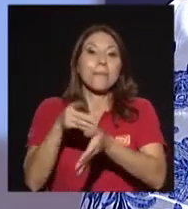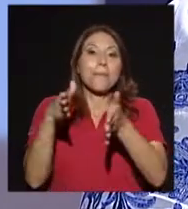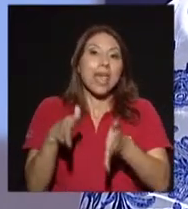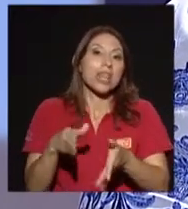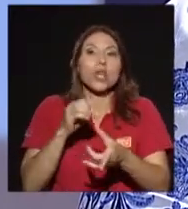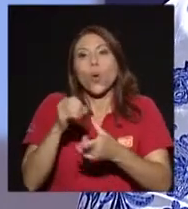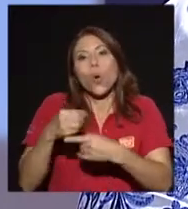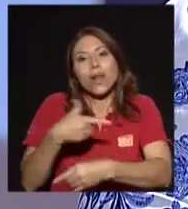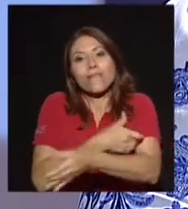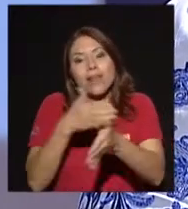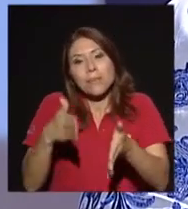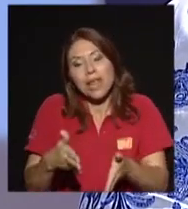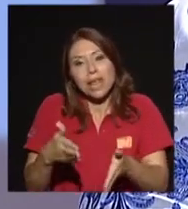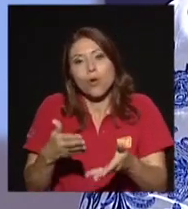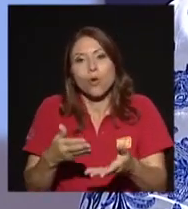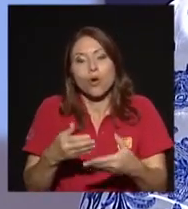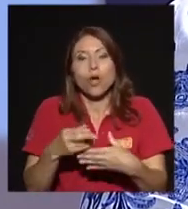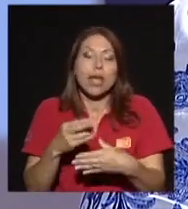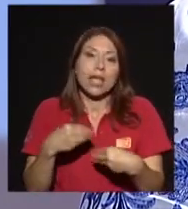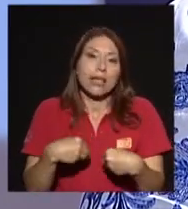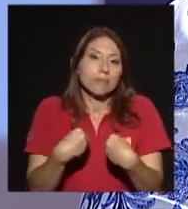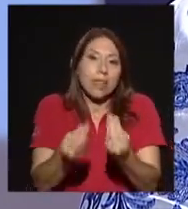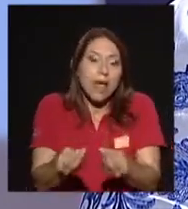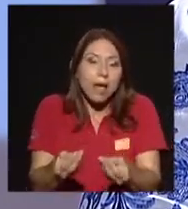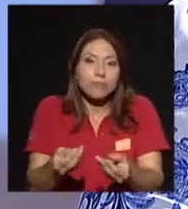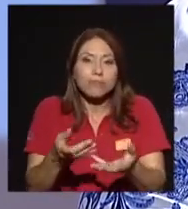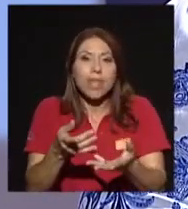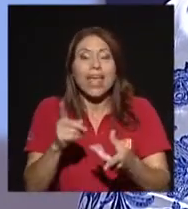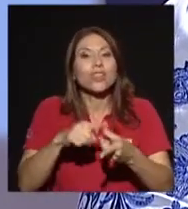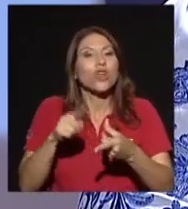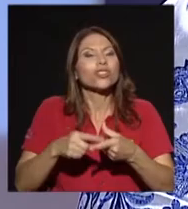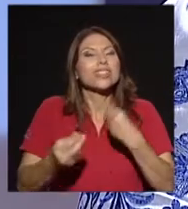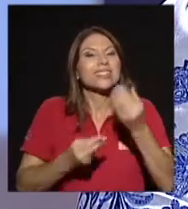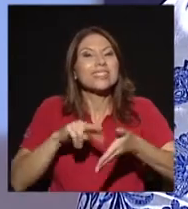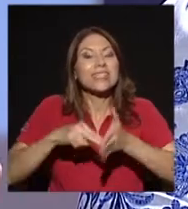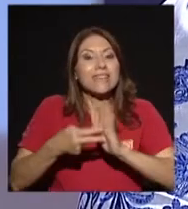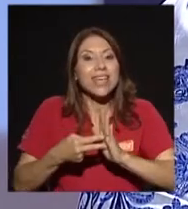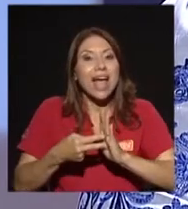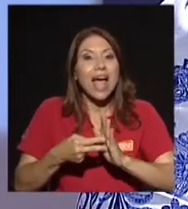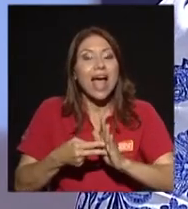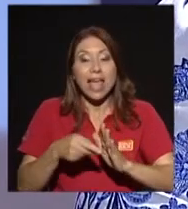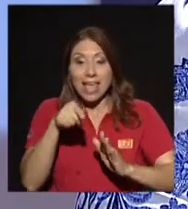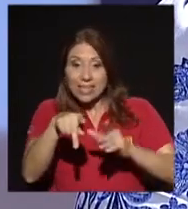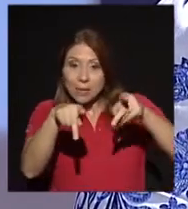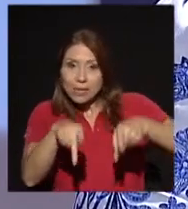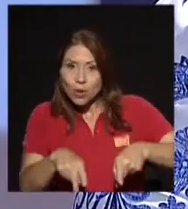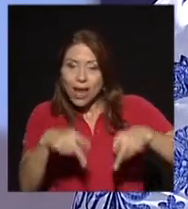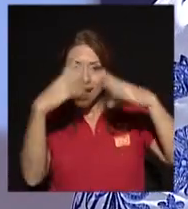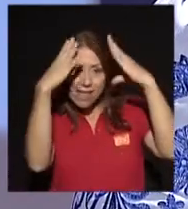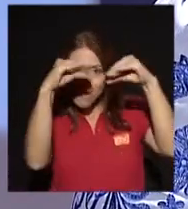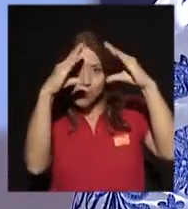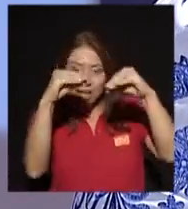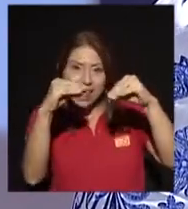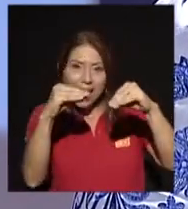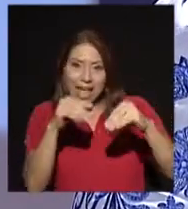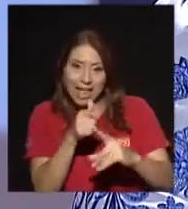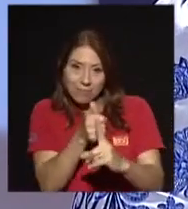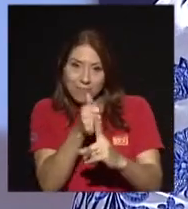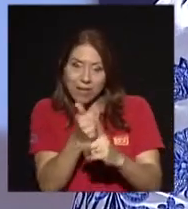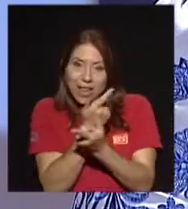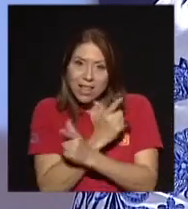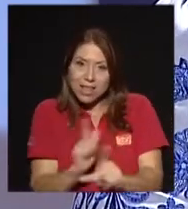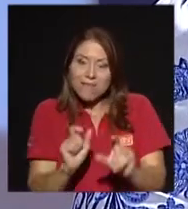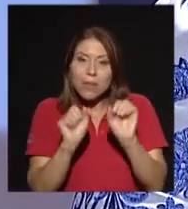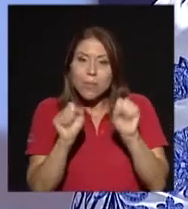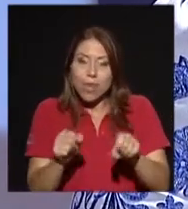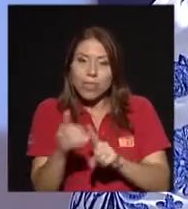coloca, aplica o prescribe, dependiendo de lo que significa, entonces lo volteamos a una decisión informada y libre de la paciente. Entonces, esa es como la nueva estrategia que